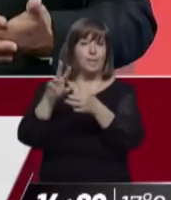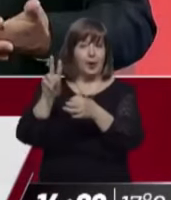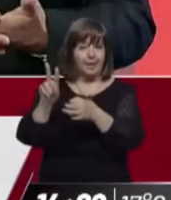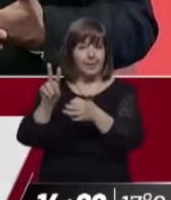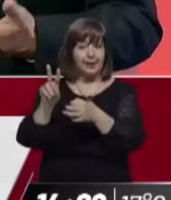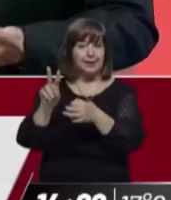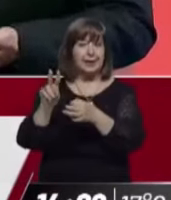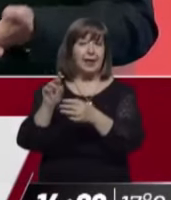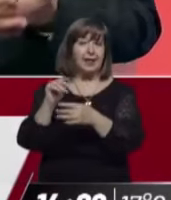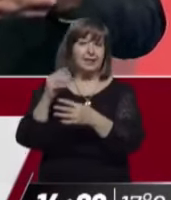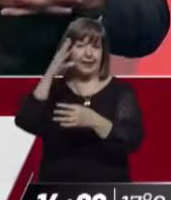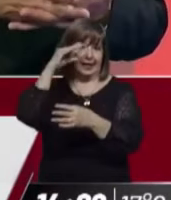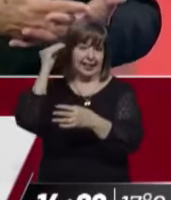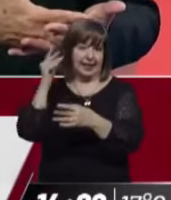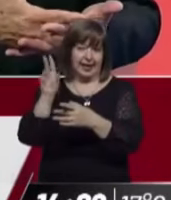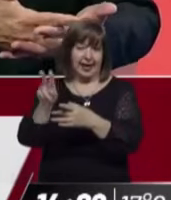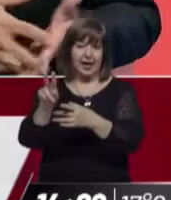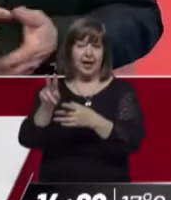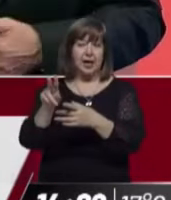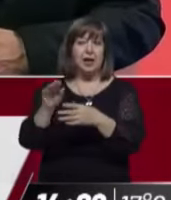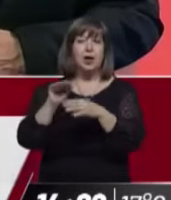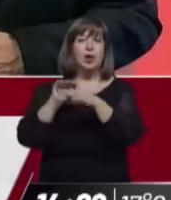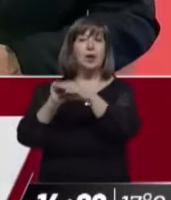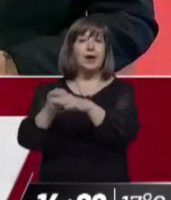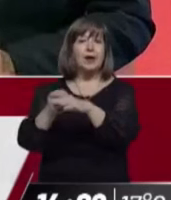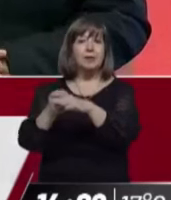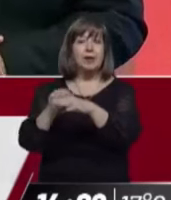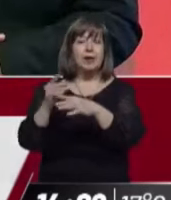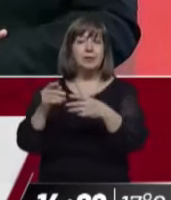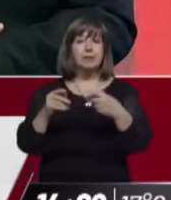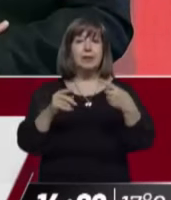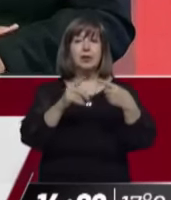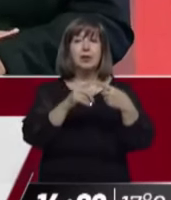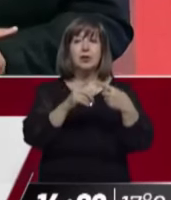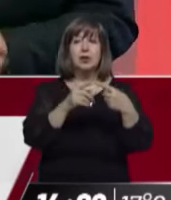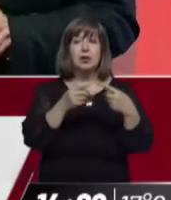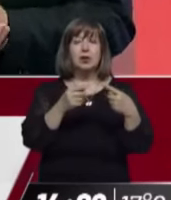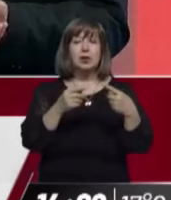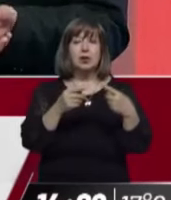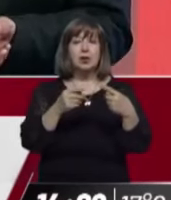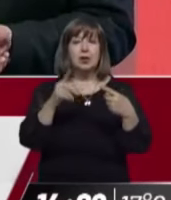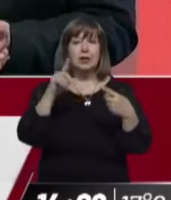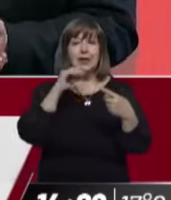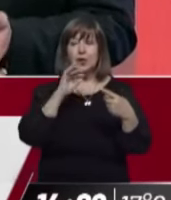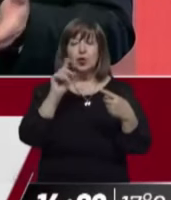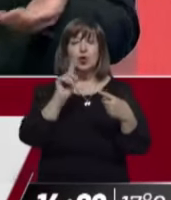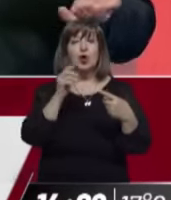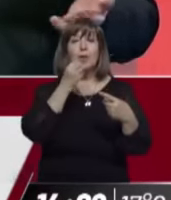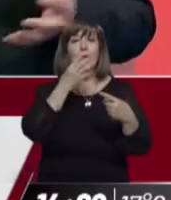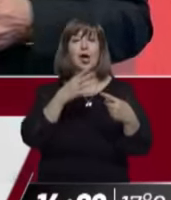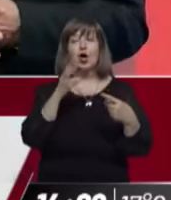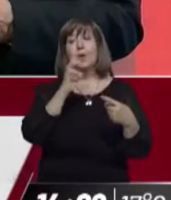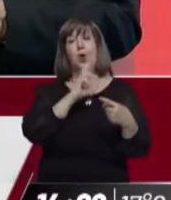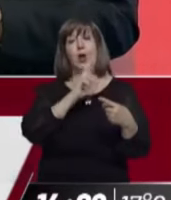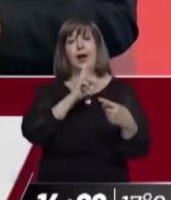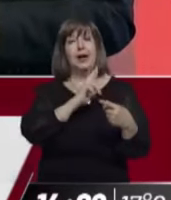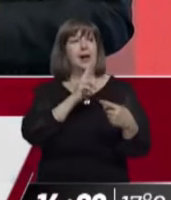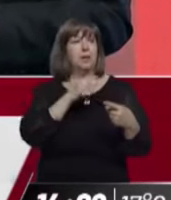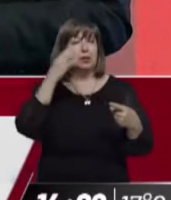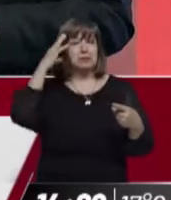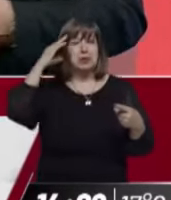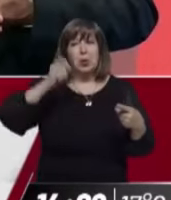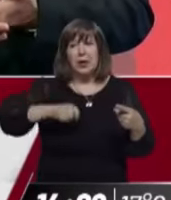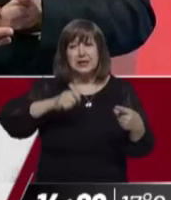de Cristina, pero lo van a apoyar siendo que es una vacante que bien podría ser para una mujer de las tantas capacitadas